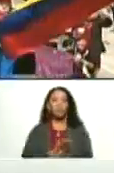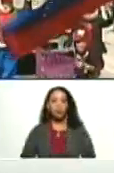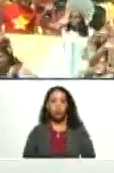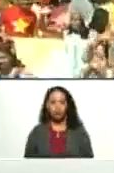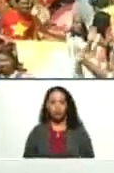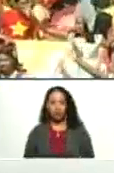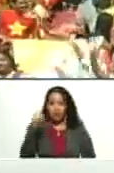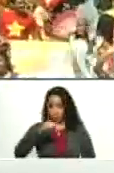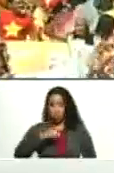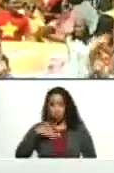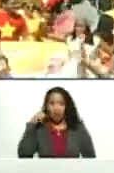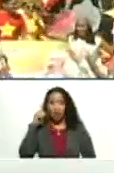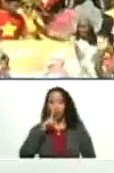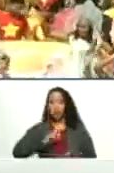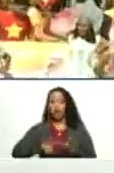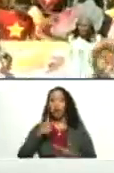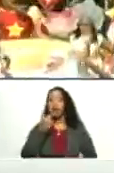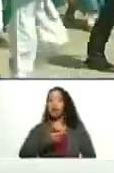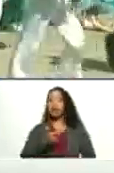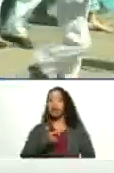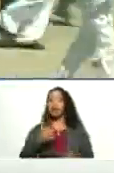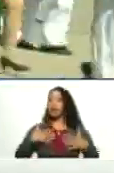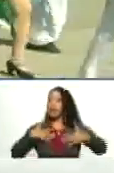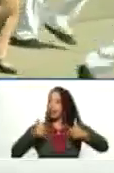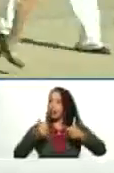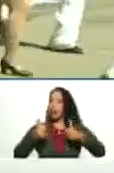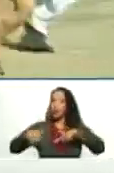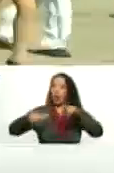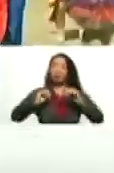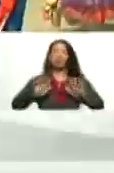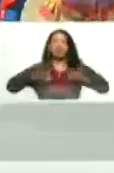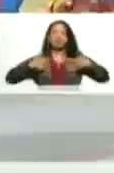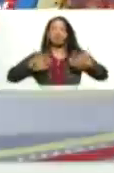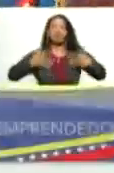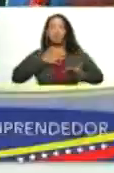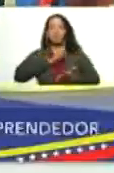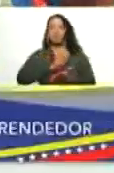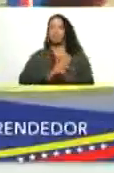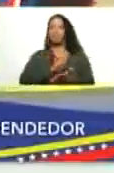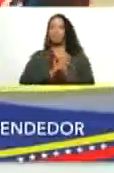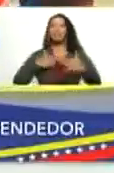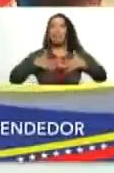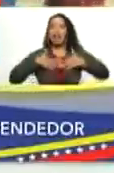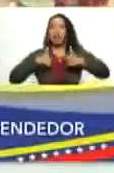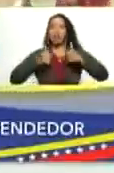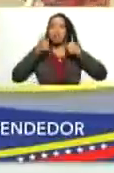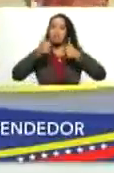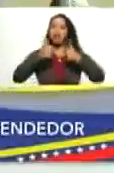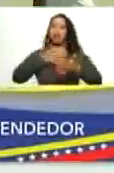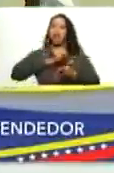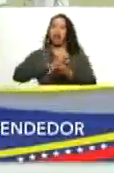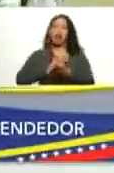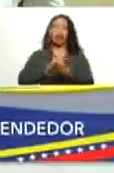Aquí se puede cumplir lo que se dice, sano esparcimiento. Hubo un sano esparcimiento, sana